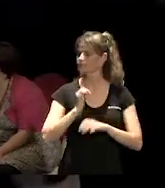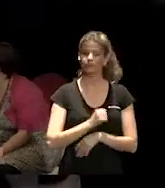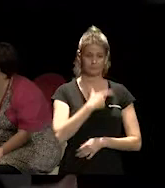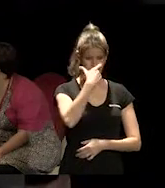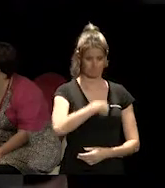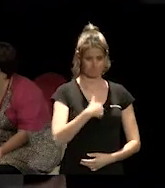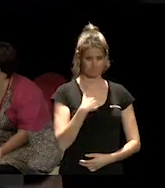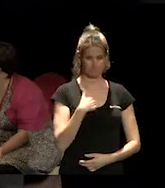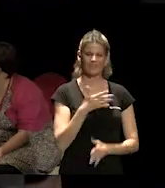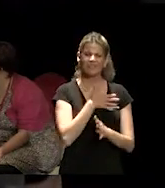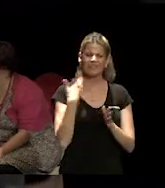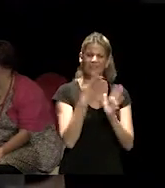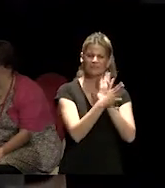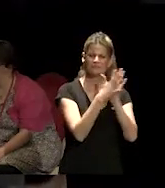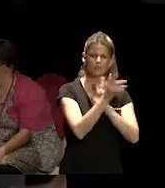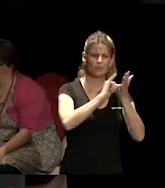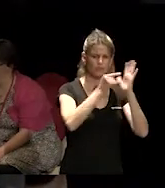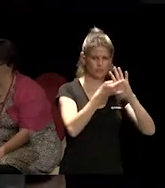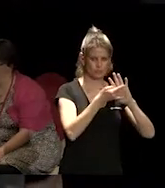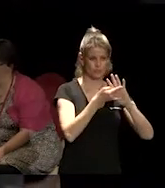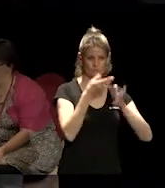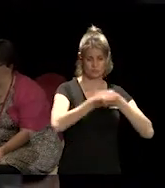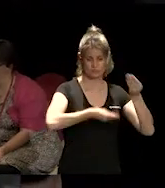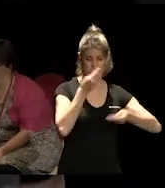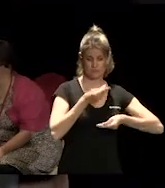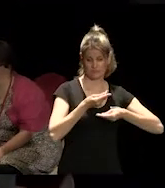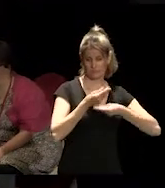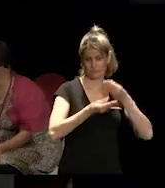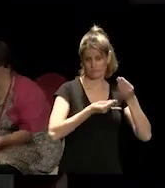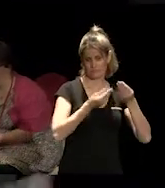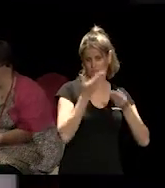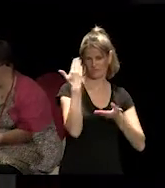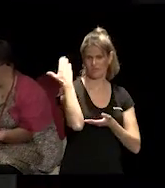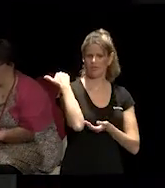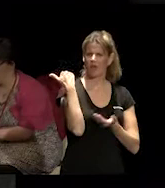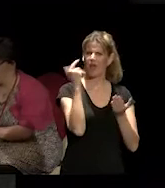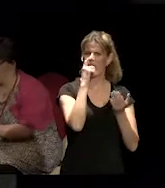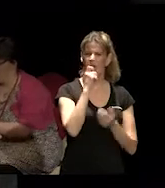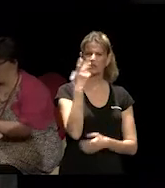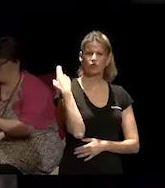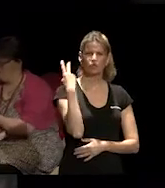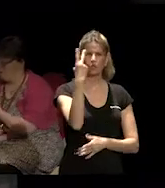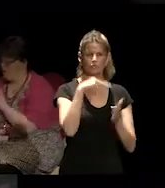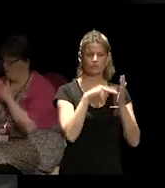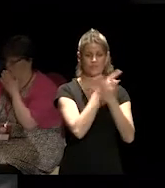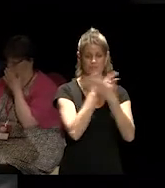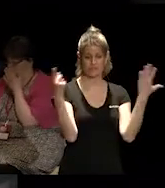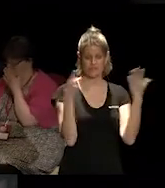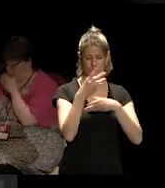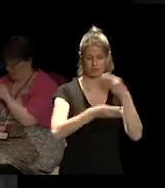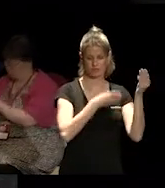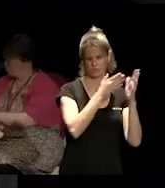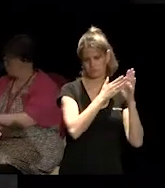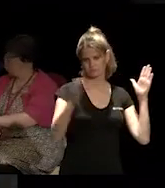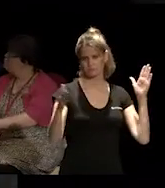Bueno, quería hablaros de un proyecto que hemos desarrollado la Trilateral durante el año 2016 y